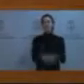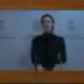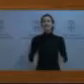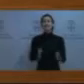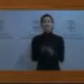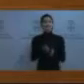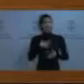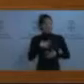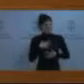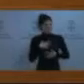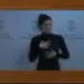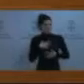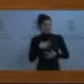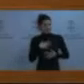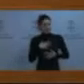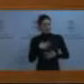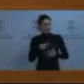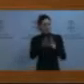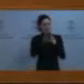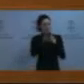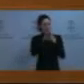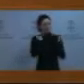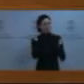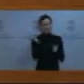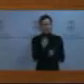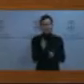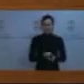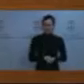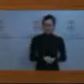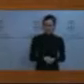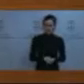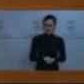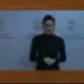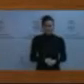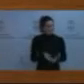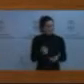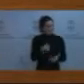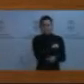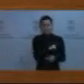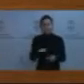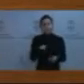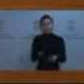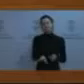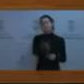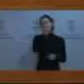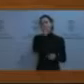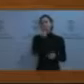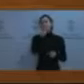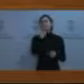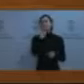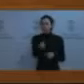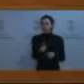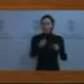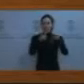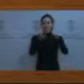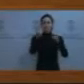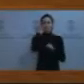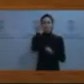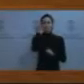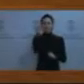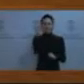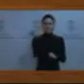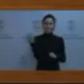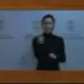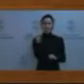me resulta incomprensible. A mí me resulta incomprensible. Usted debe decir a los asturianos, debemos hacer